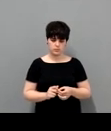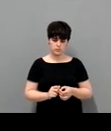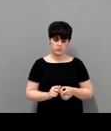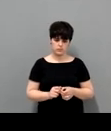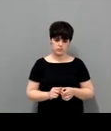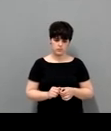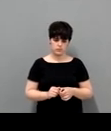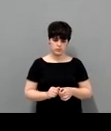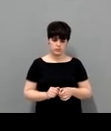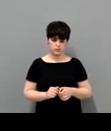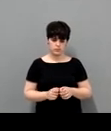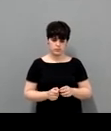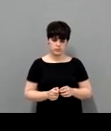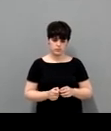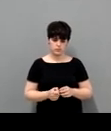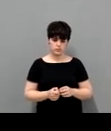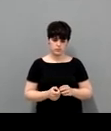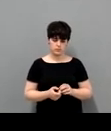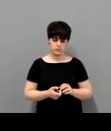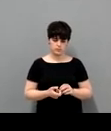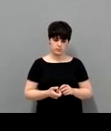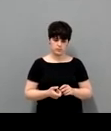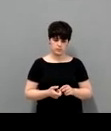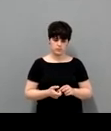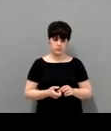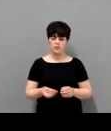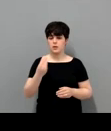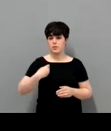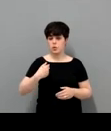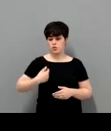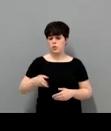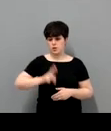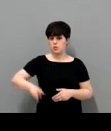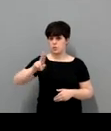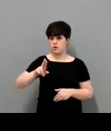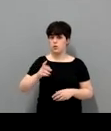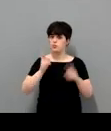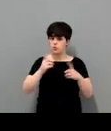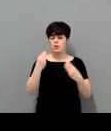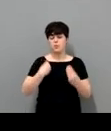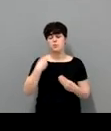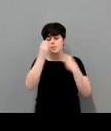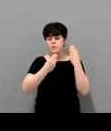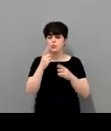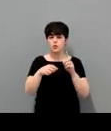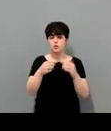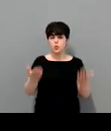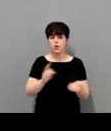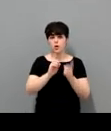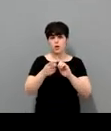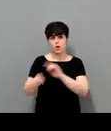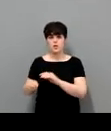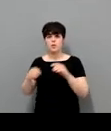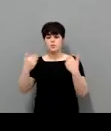como las demás mujeres. Desde que me recuperé, solo pienso en cambiar las cosas para que nos vean como